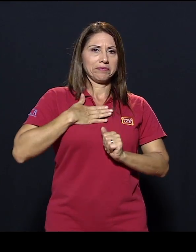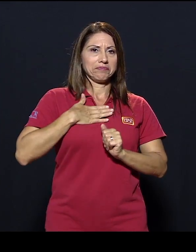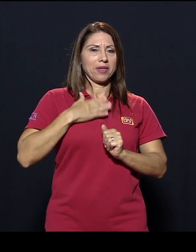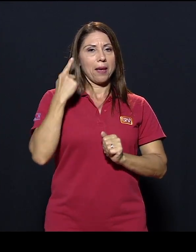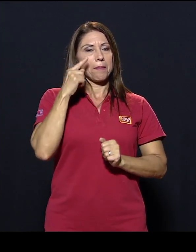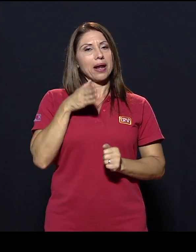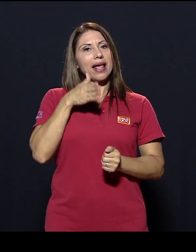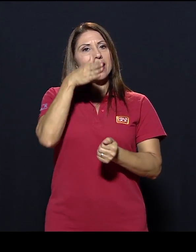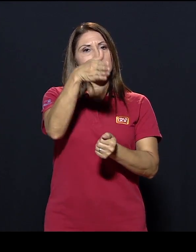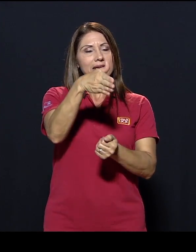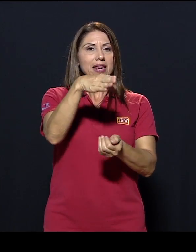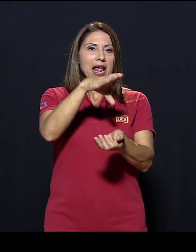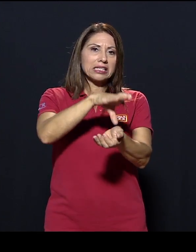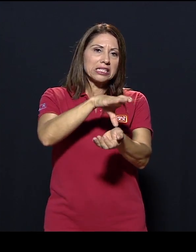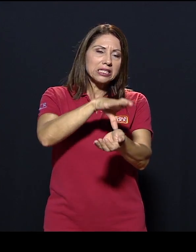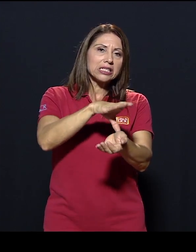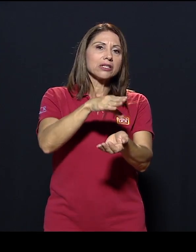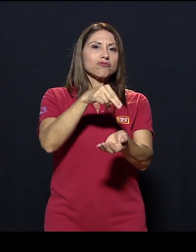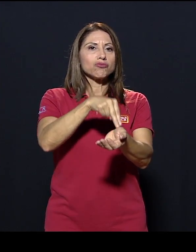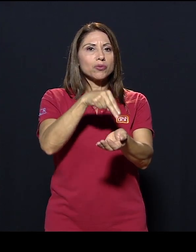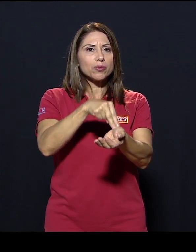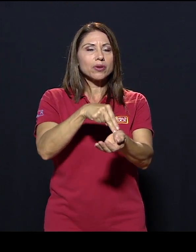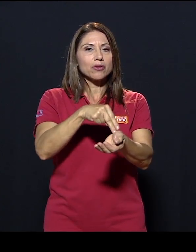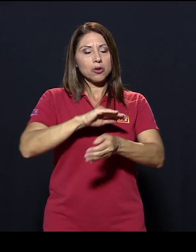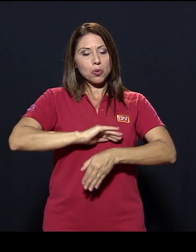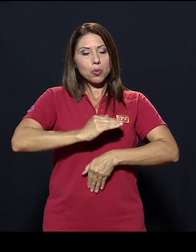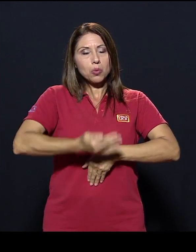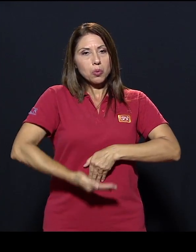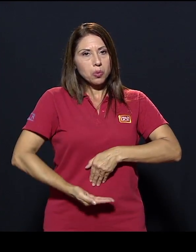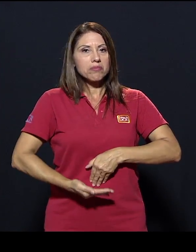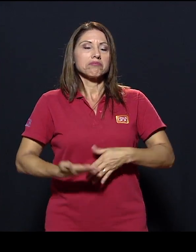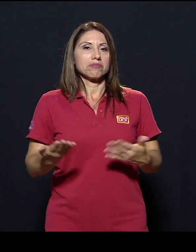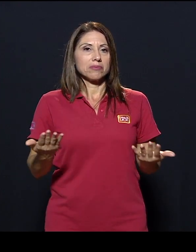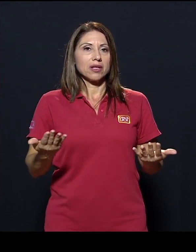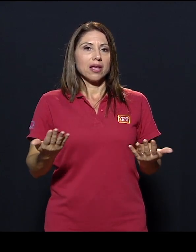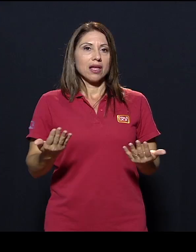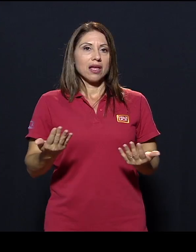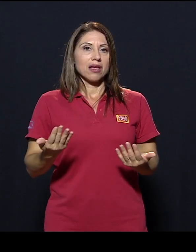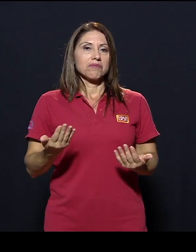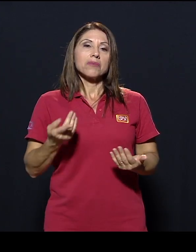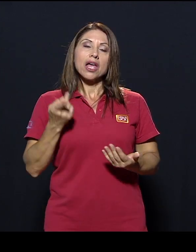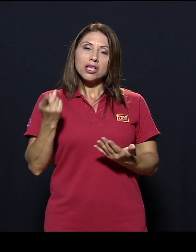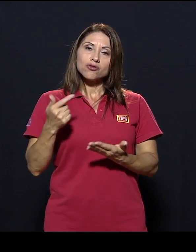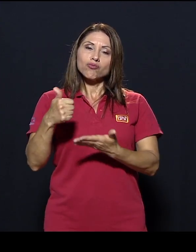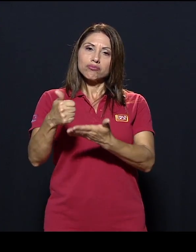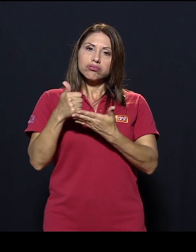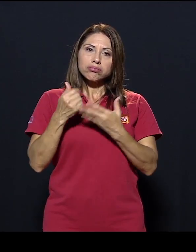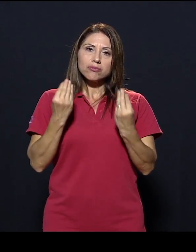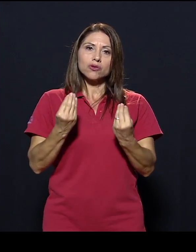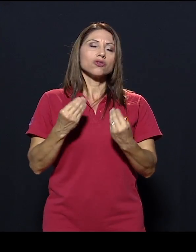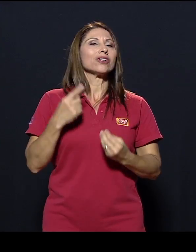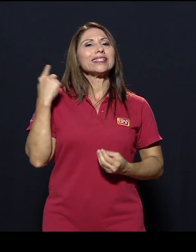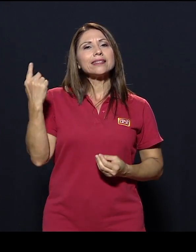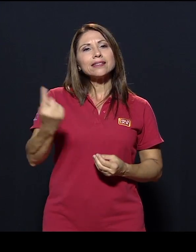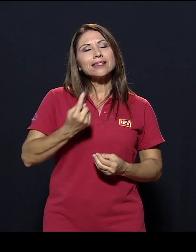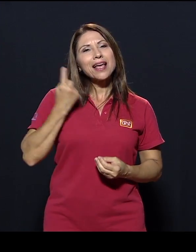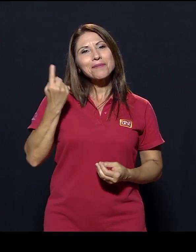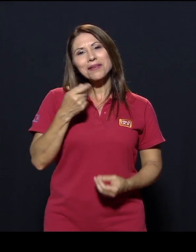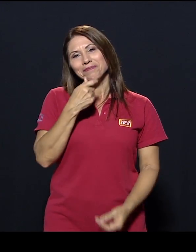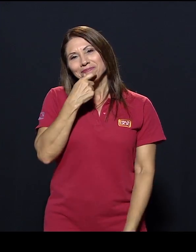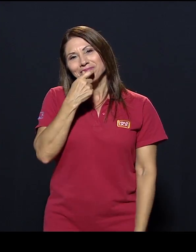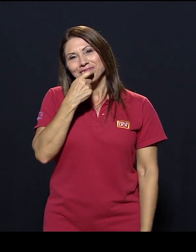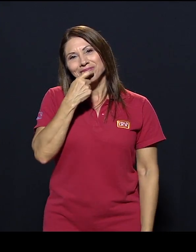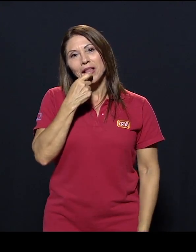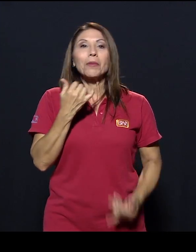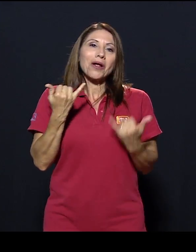acompañó tanto en las citas, ¿verdad?, del control prenatal, Entonces eso pues nos ayudaba mucho.